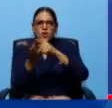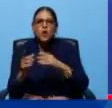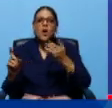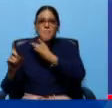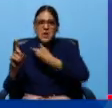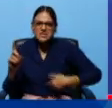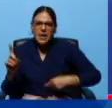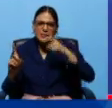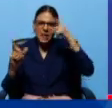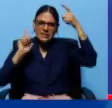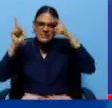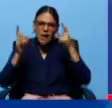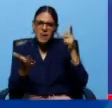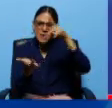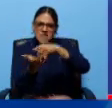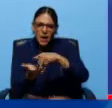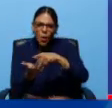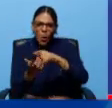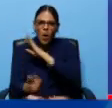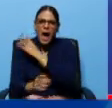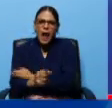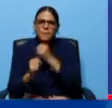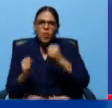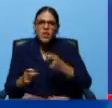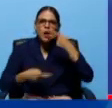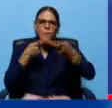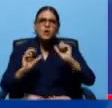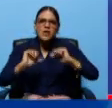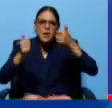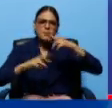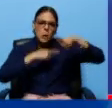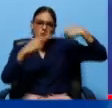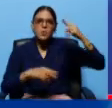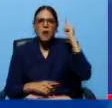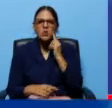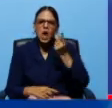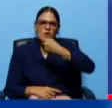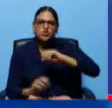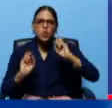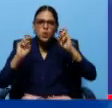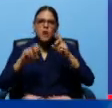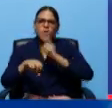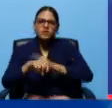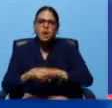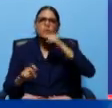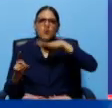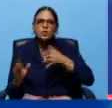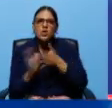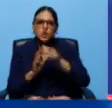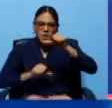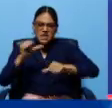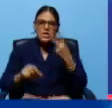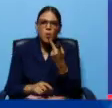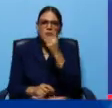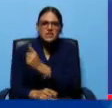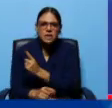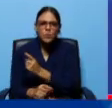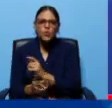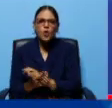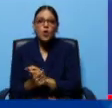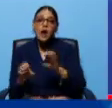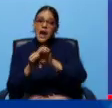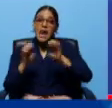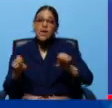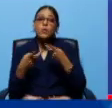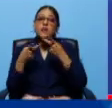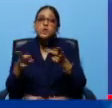Chávez al poder político y empezó la revolución bolivariana, esta nueva era histórica del siglo XXI, la